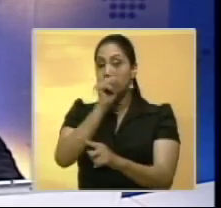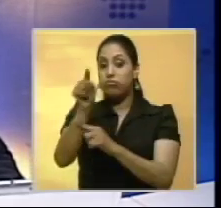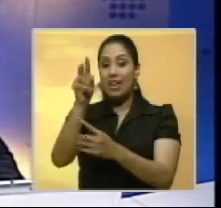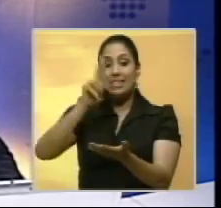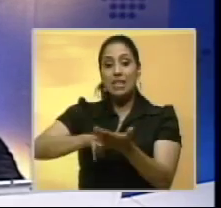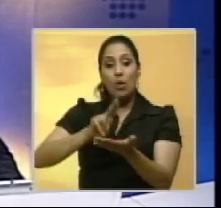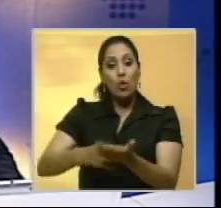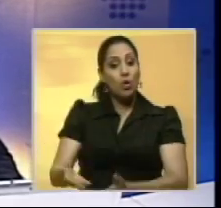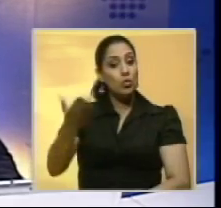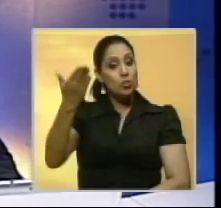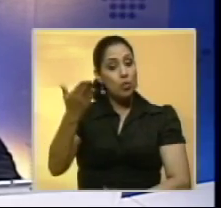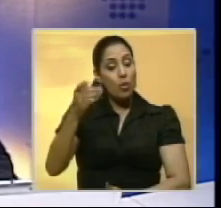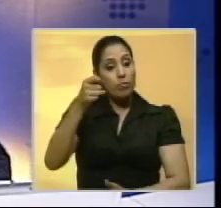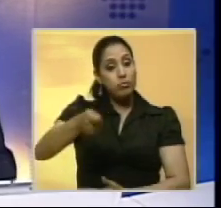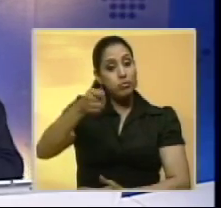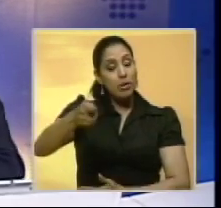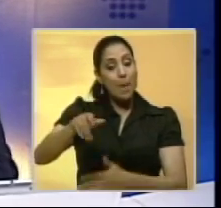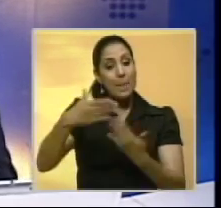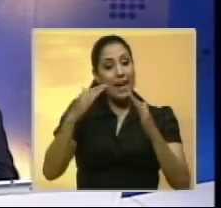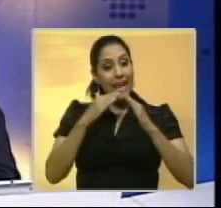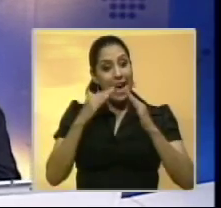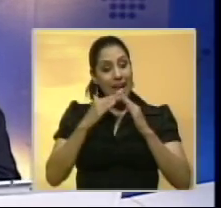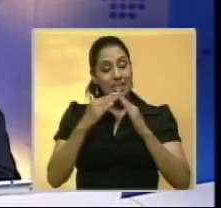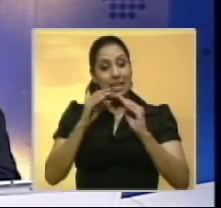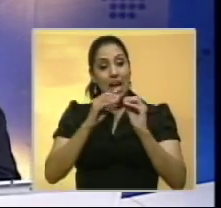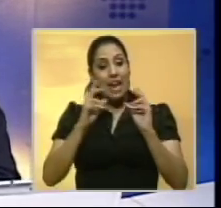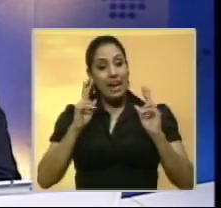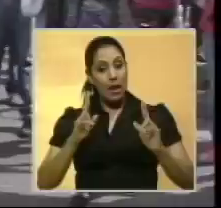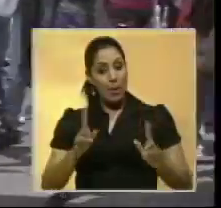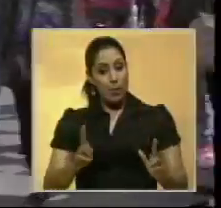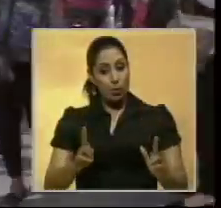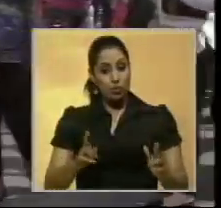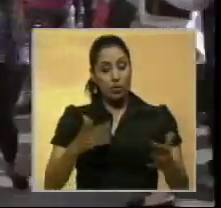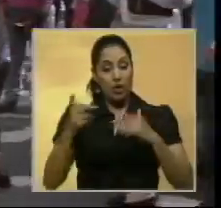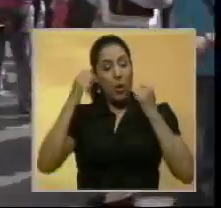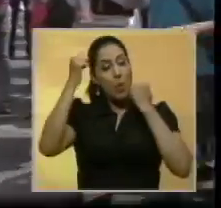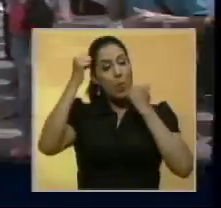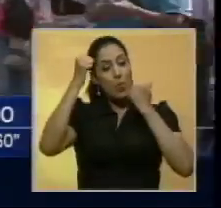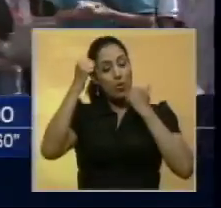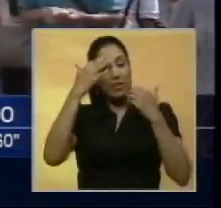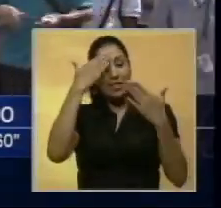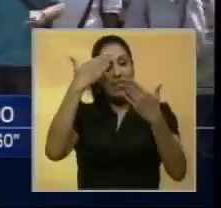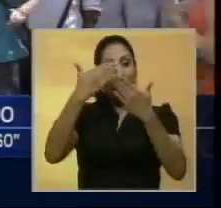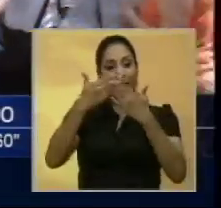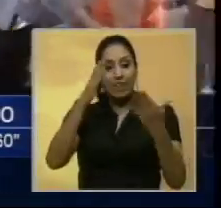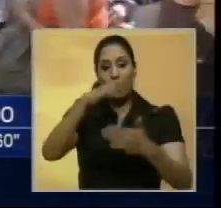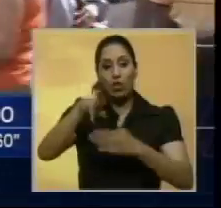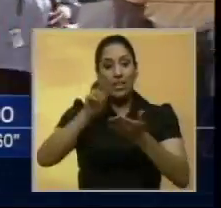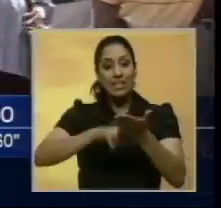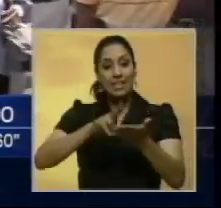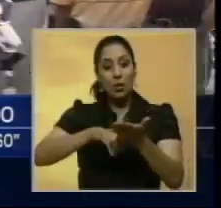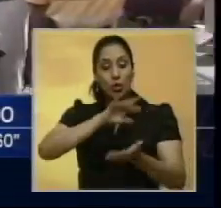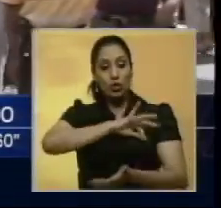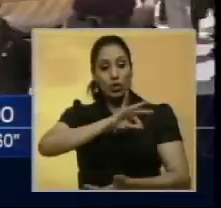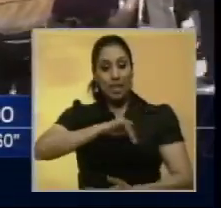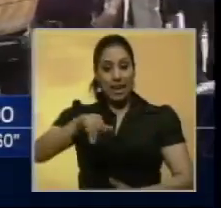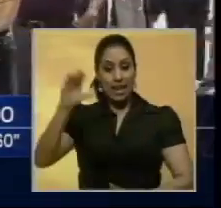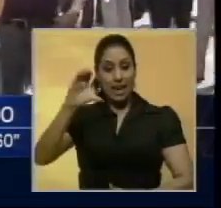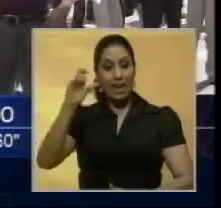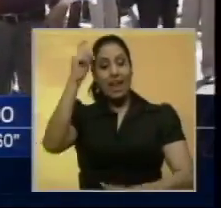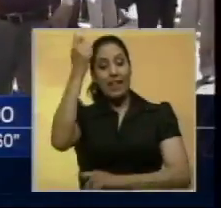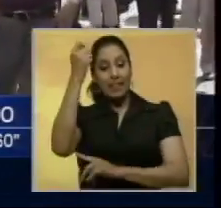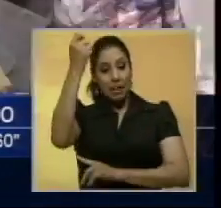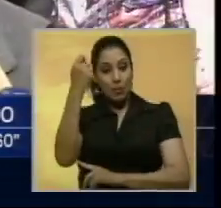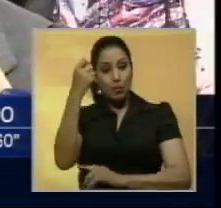Social aumento de las cuotas diarias para las casas de reposo. Durante una protesta frente a la sede del Seguro Social en Caracas, el diputado